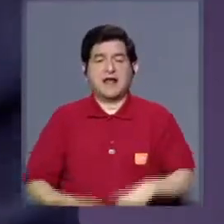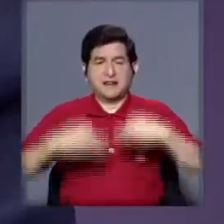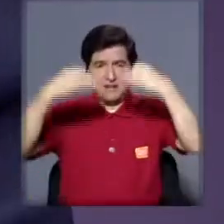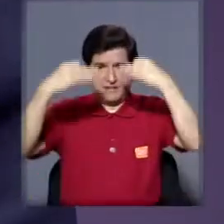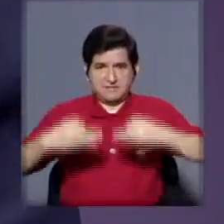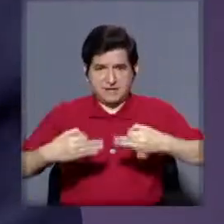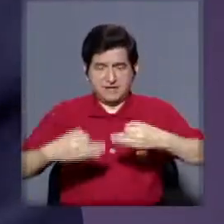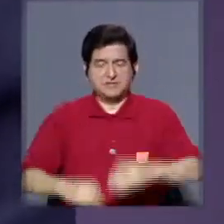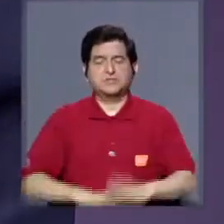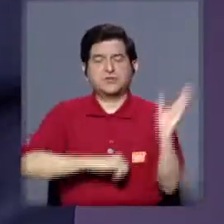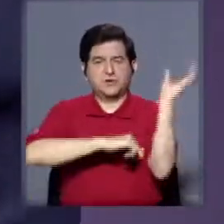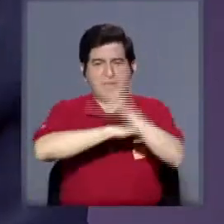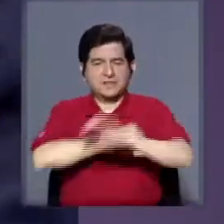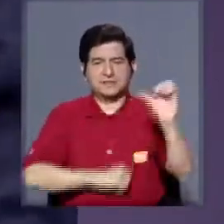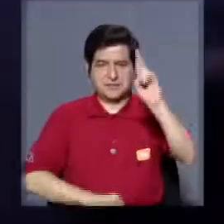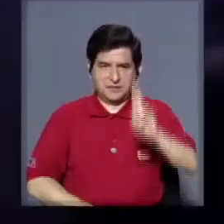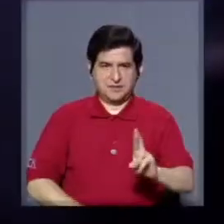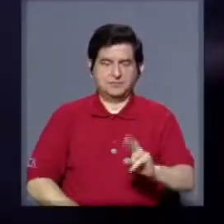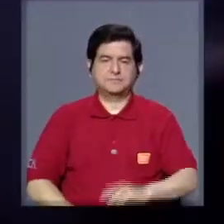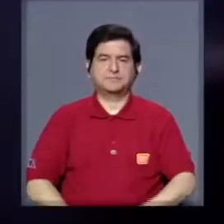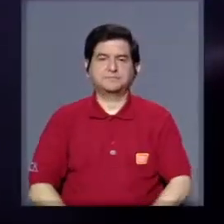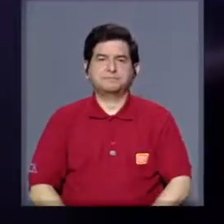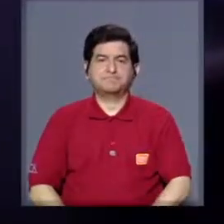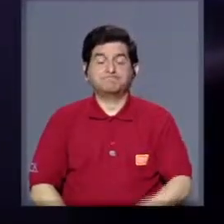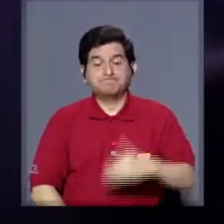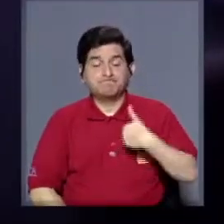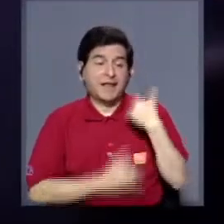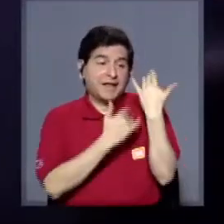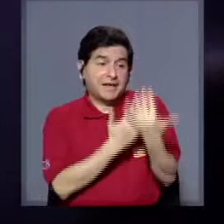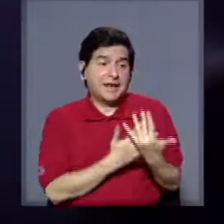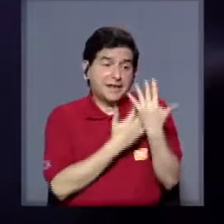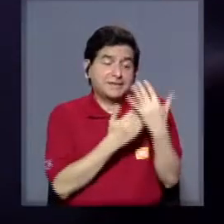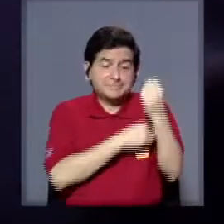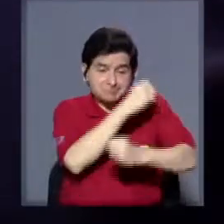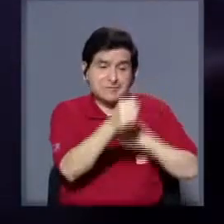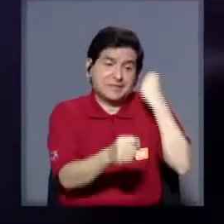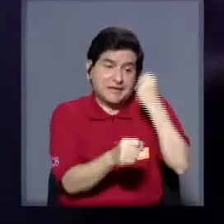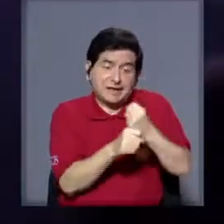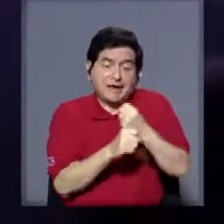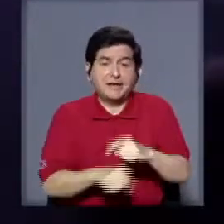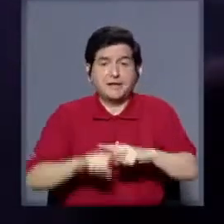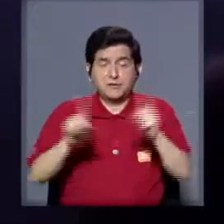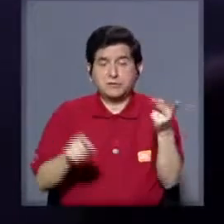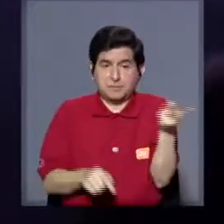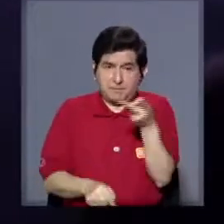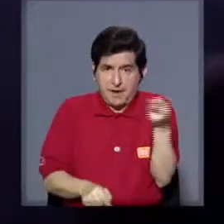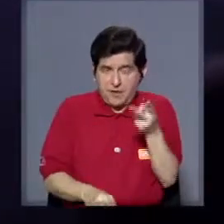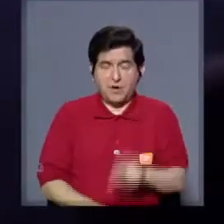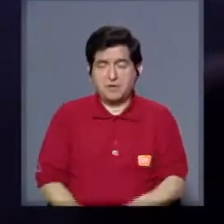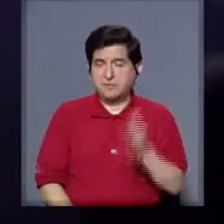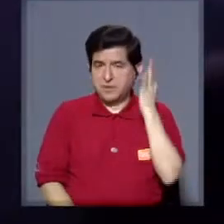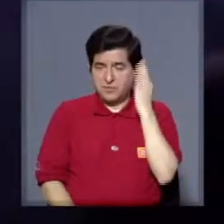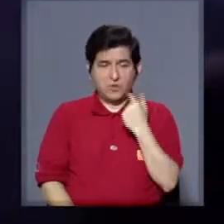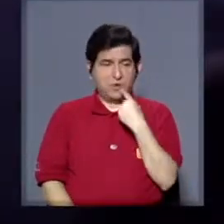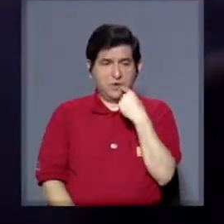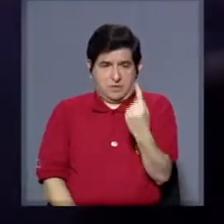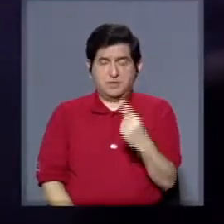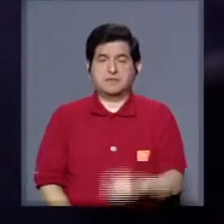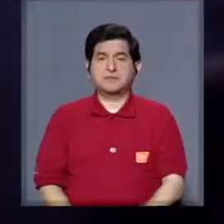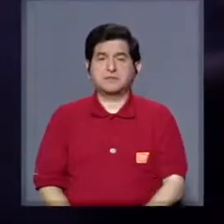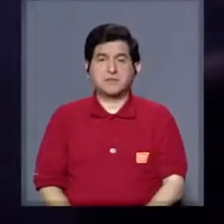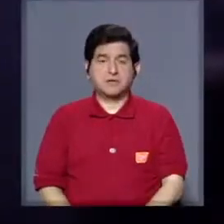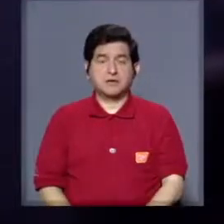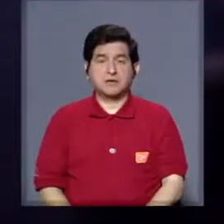precisamente condenatoria tendremos que esperar algunos años no obstante ana y aurora han afirmado que ellas